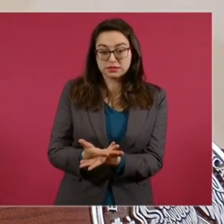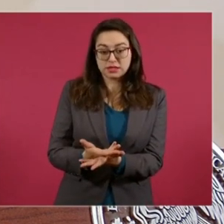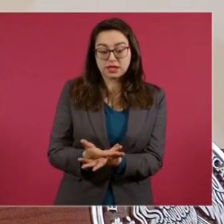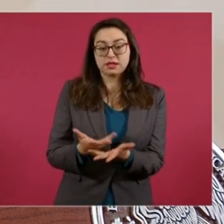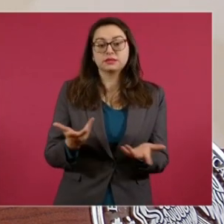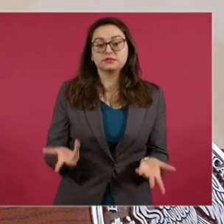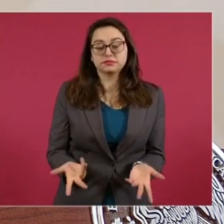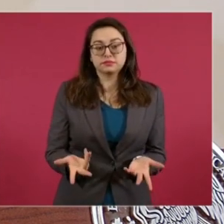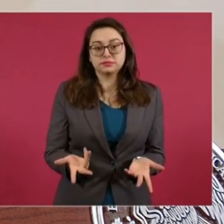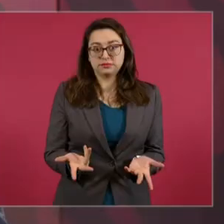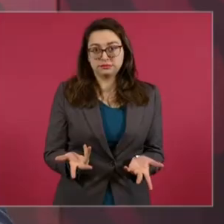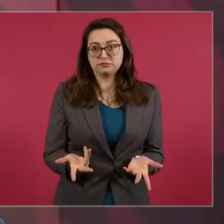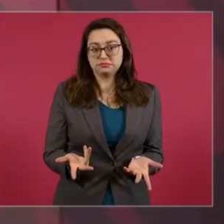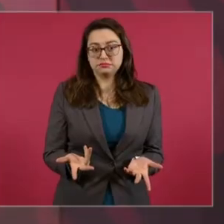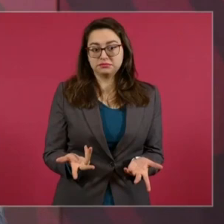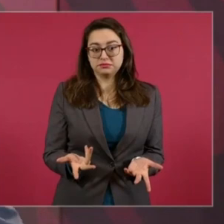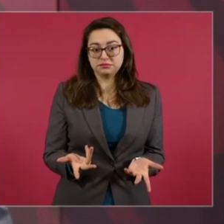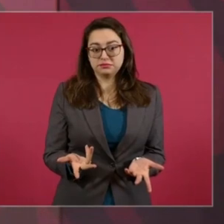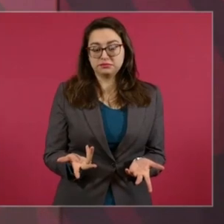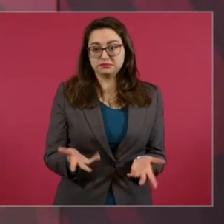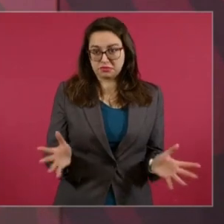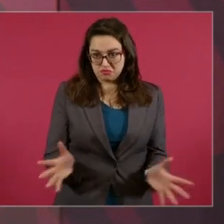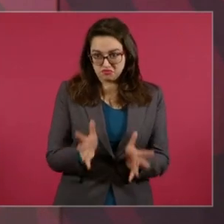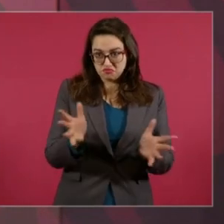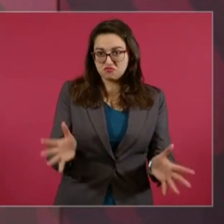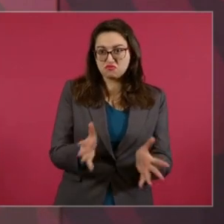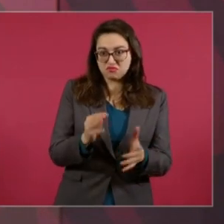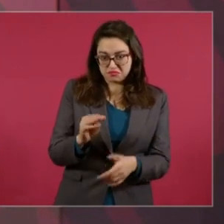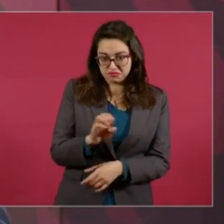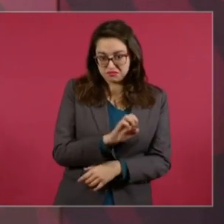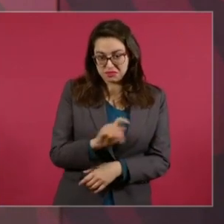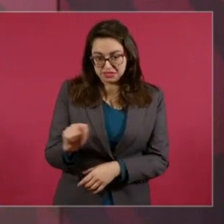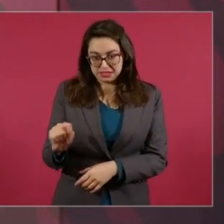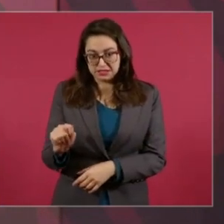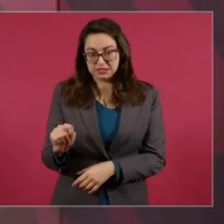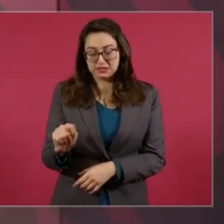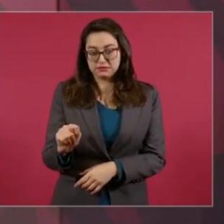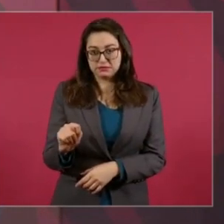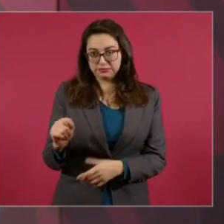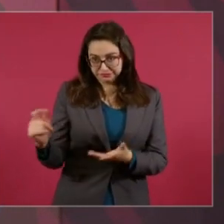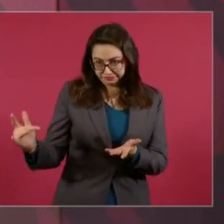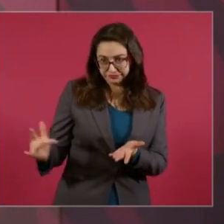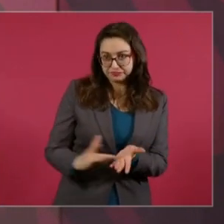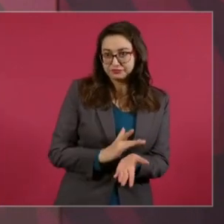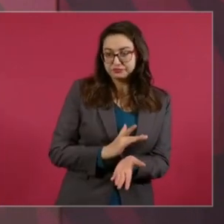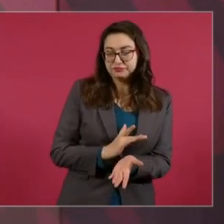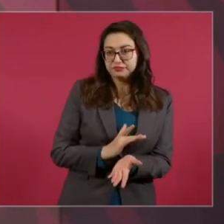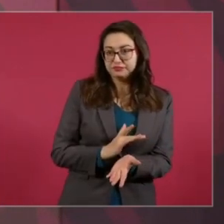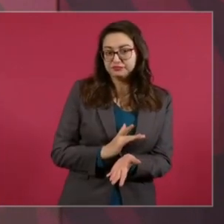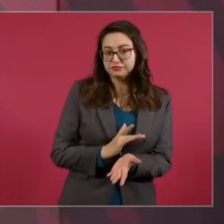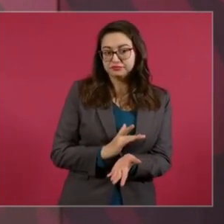que Mitt y que se sumara